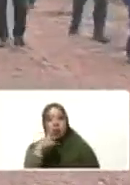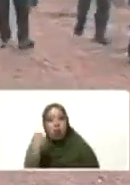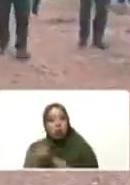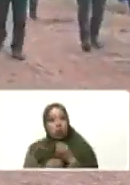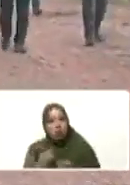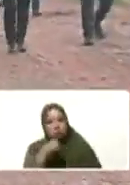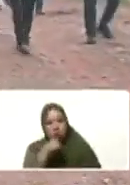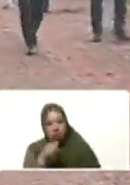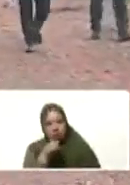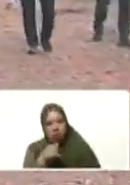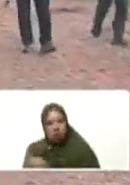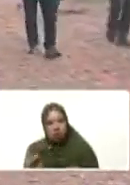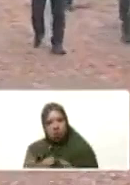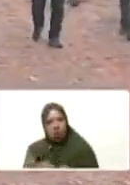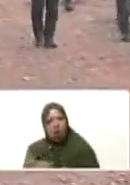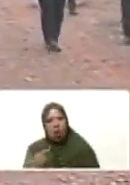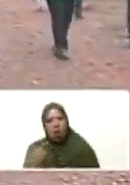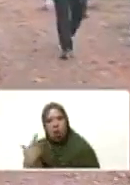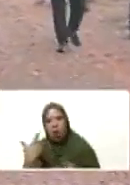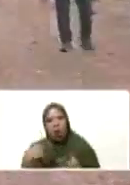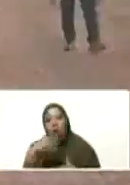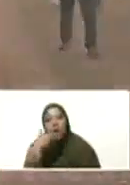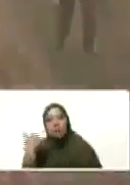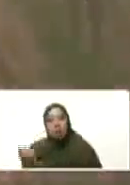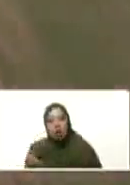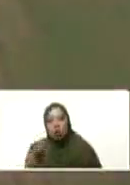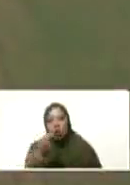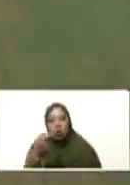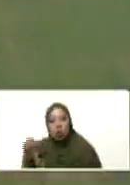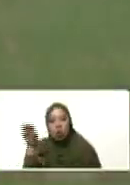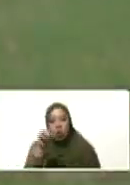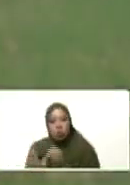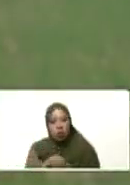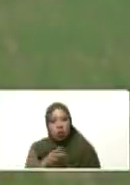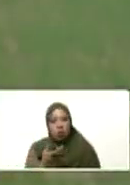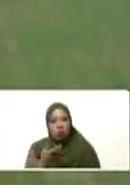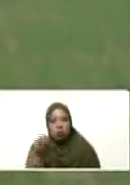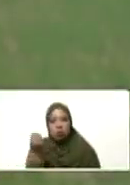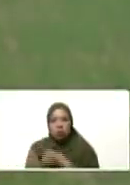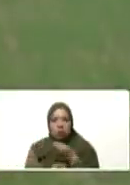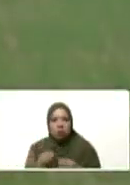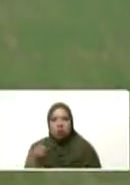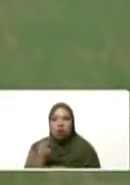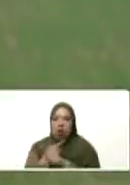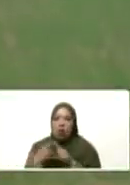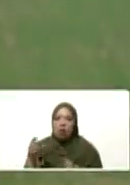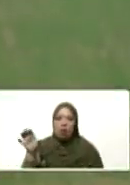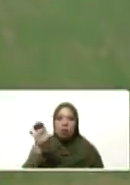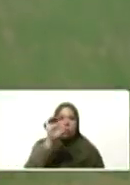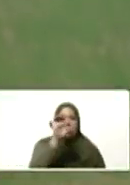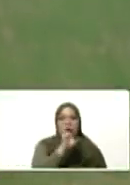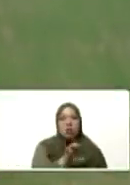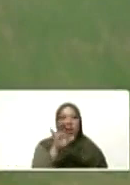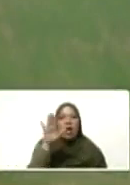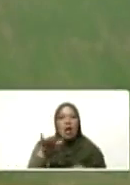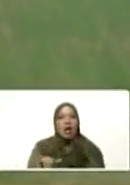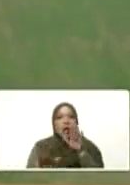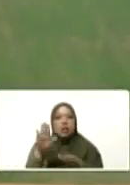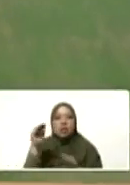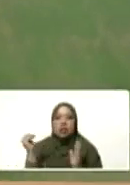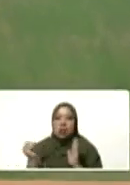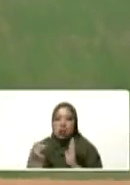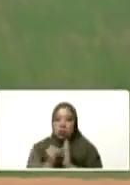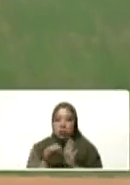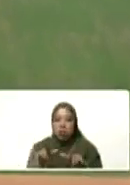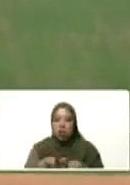cosechan, viene el cultivo, escogen las mejores semillas, las replican y de aquí sacan para el resto, bueno, de las 15.000 hectáreas que tienen